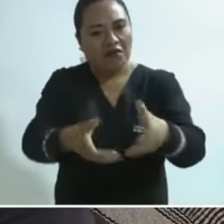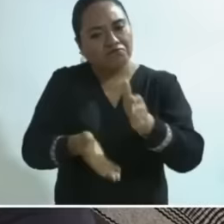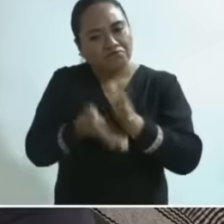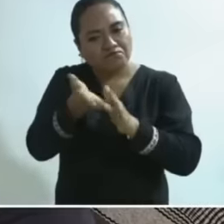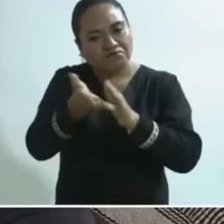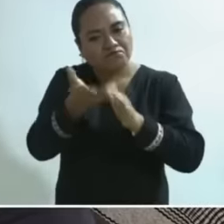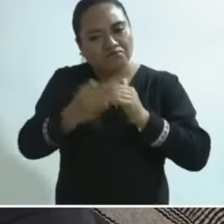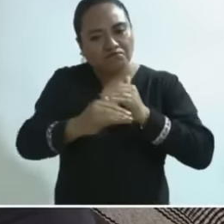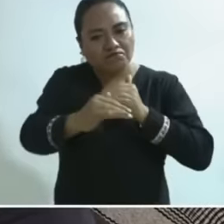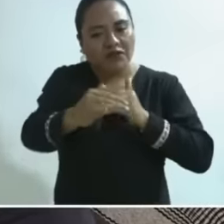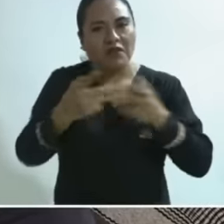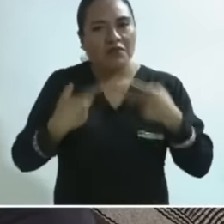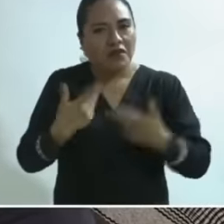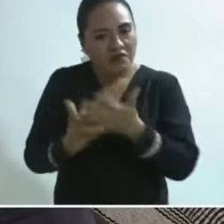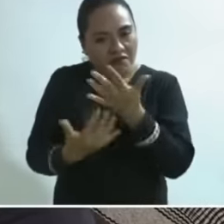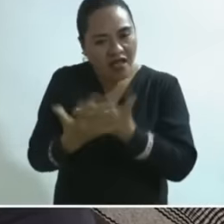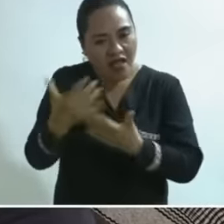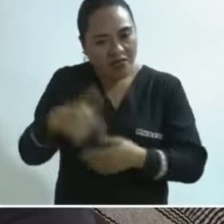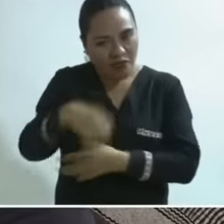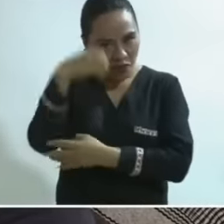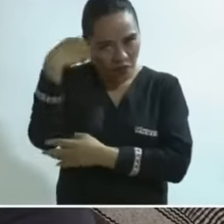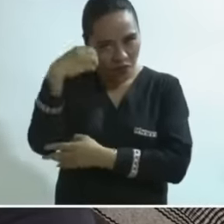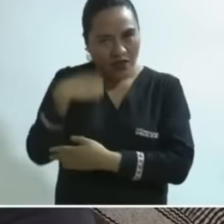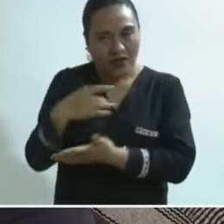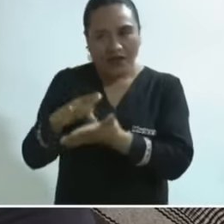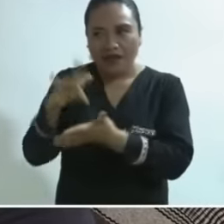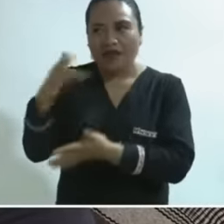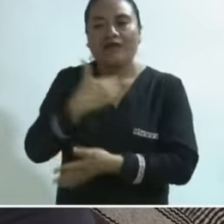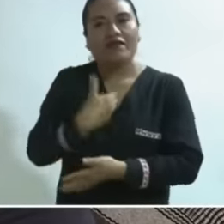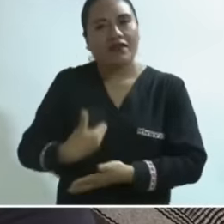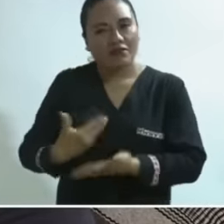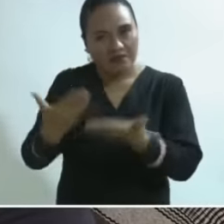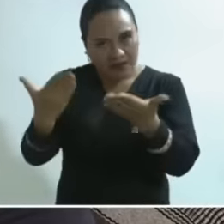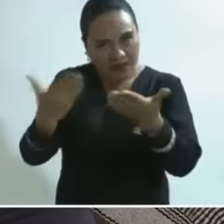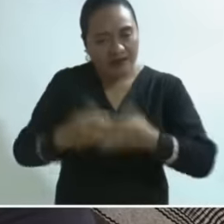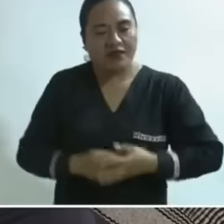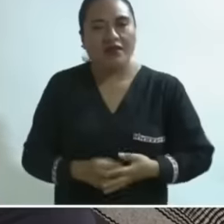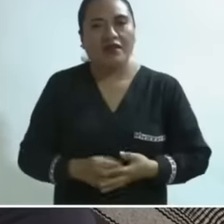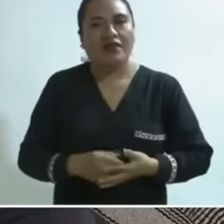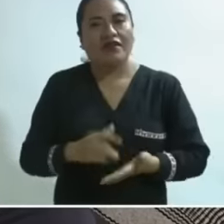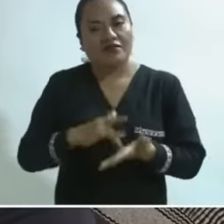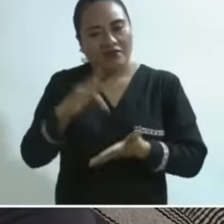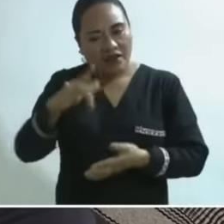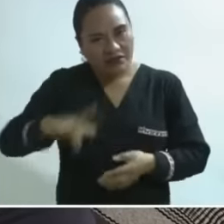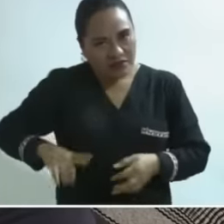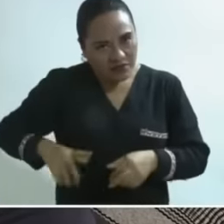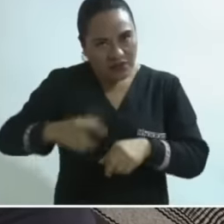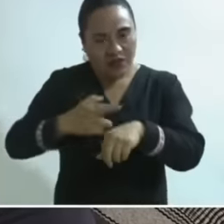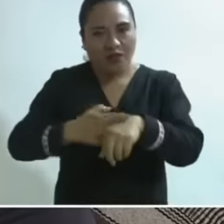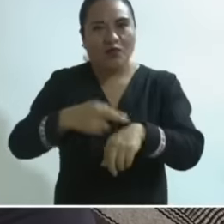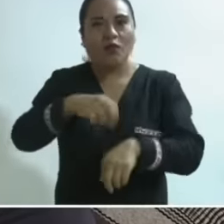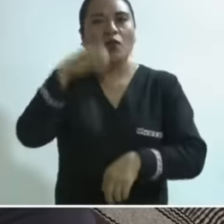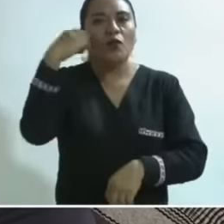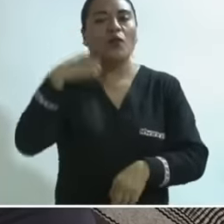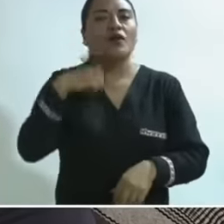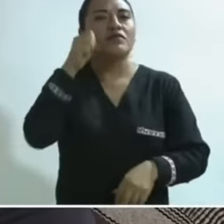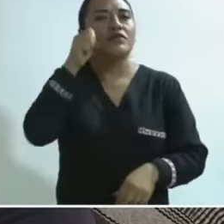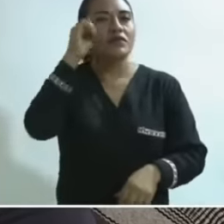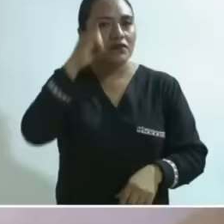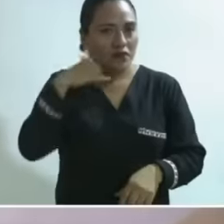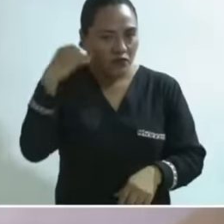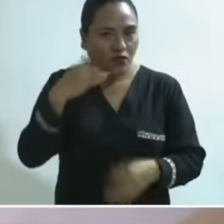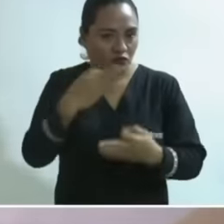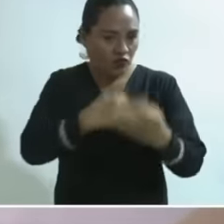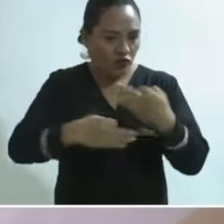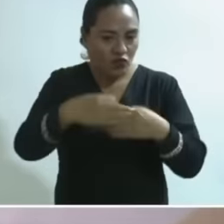artesanal más aquí en Oaxaca. Gracias, presidente, gracias, gobernador de Oaxaca, Salomón Jara, todo